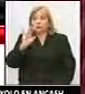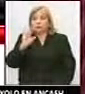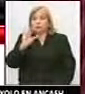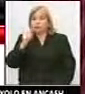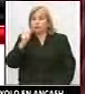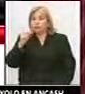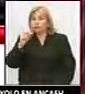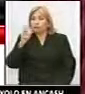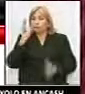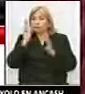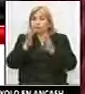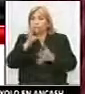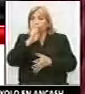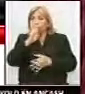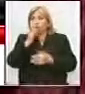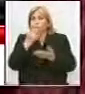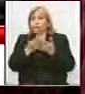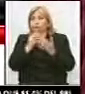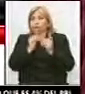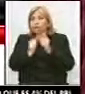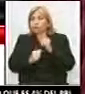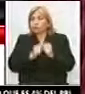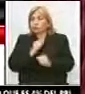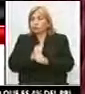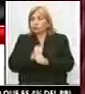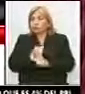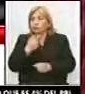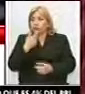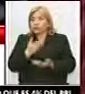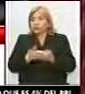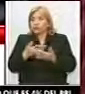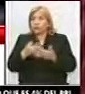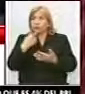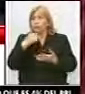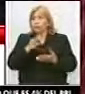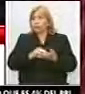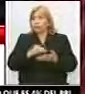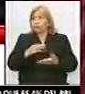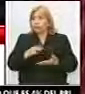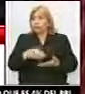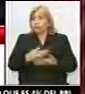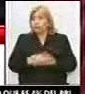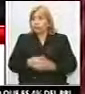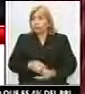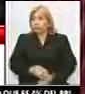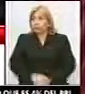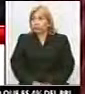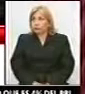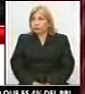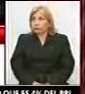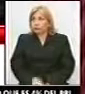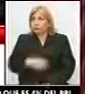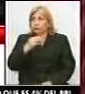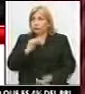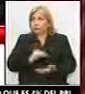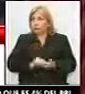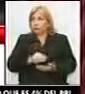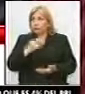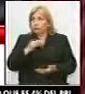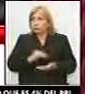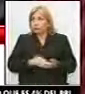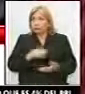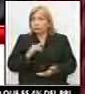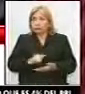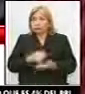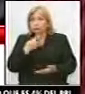Morales condenada a 4 años de prisión y casi la totalidad de miembros de su movimiento estén denunciados penalmente por diversos delitos de agravio